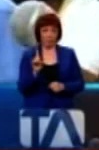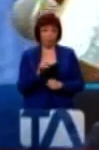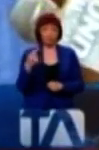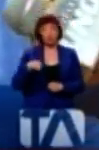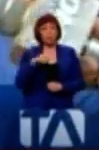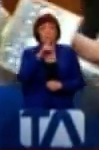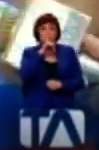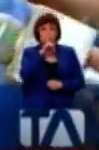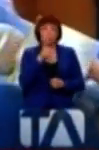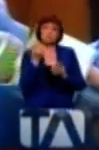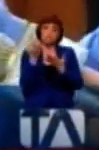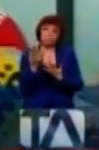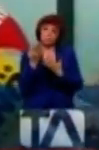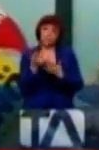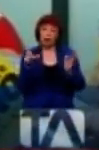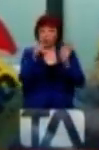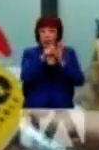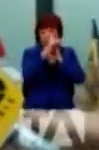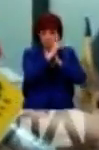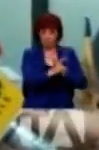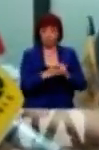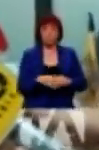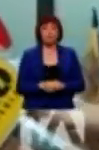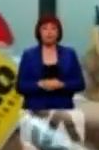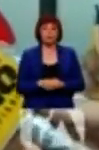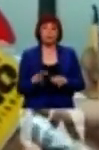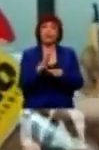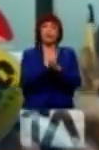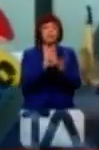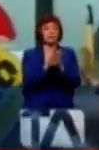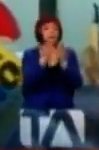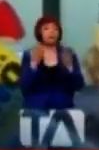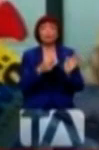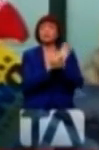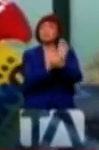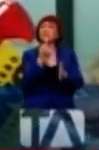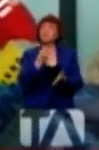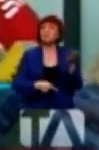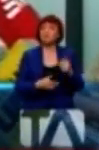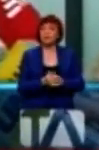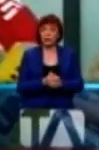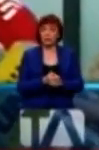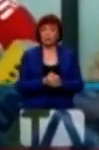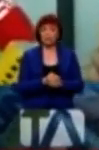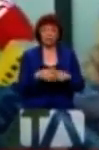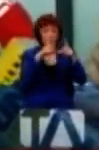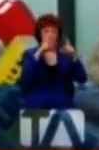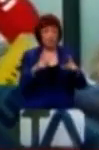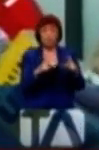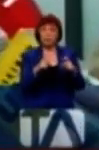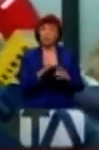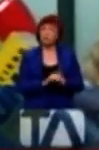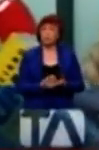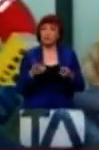Entonces, cumplimos toda la ley. El Expreso publicó fotocopias de un laudo